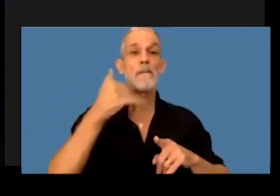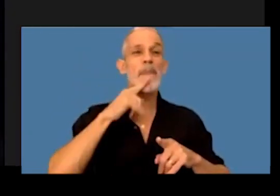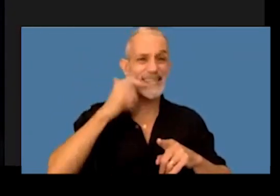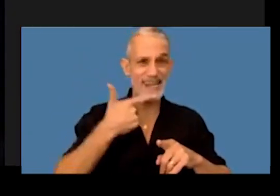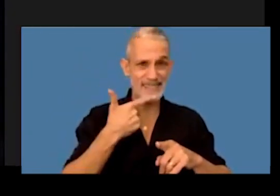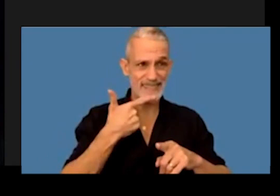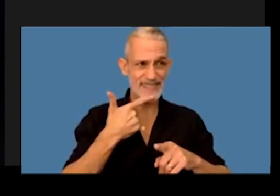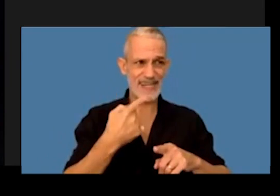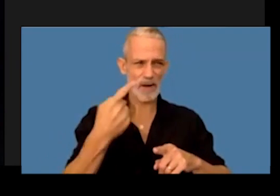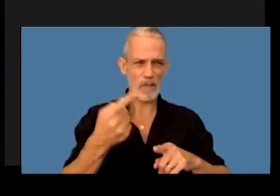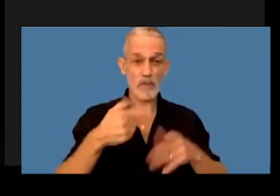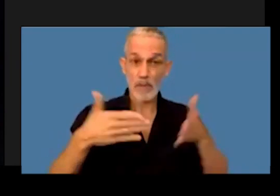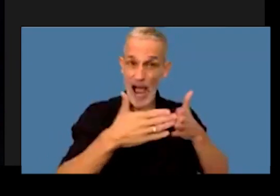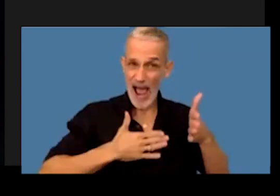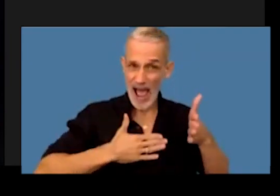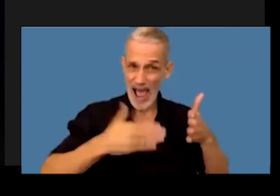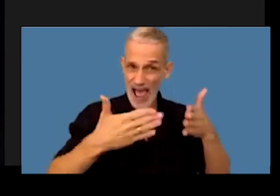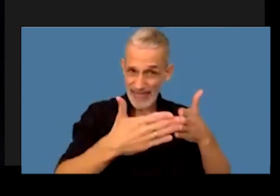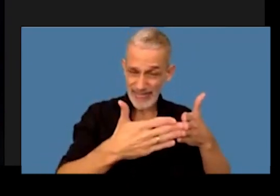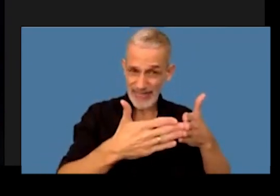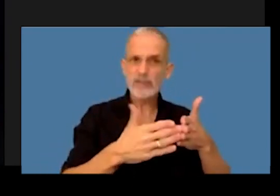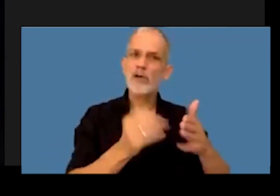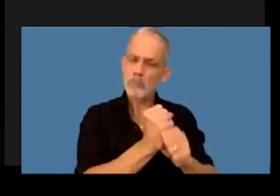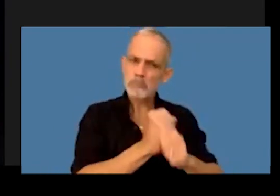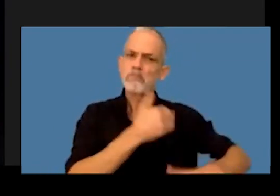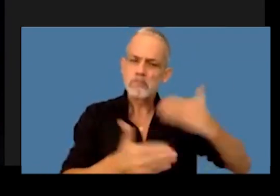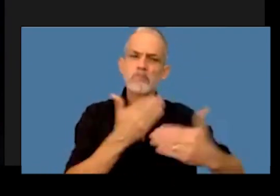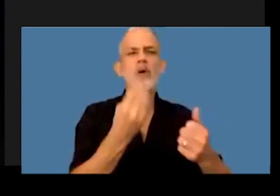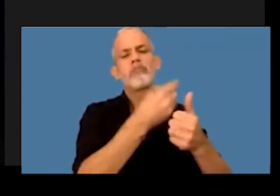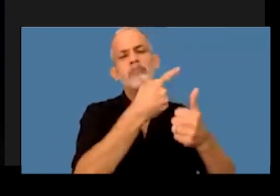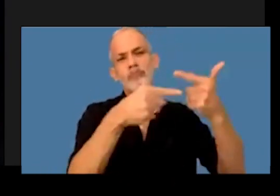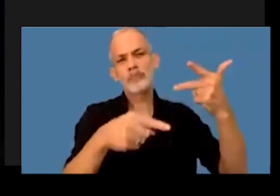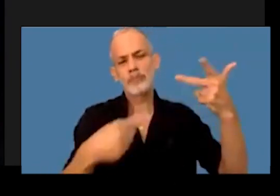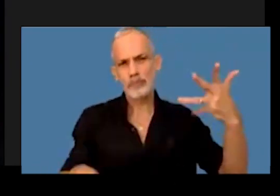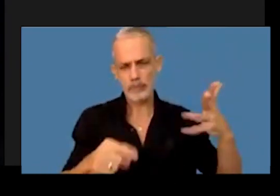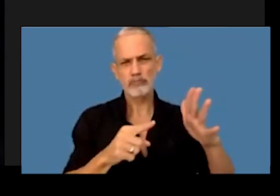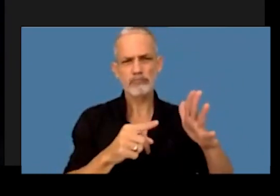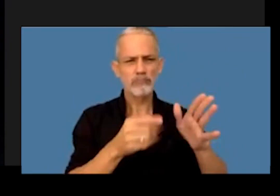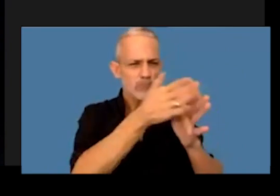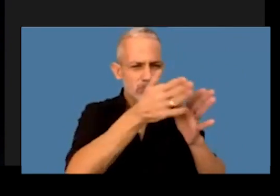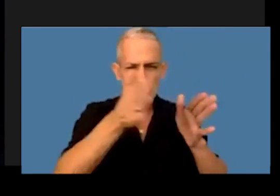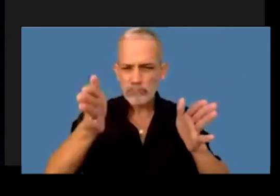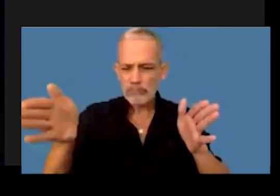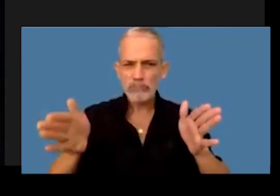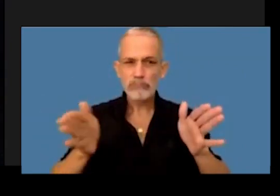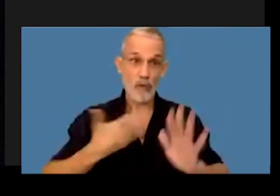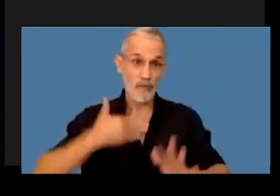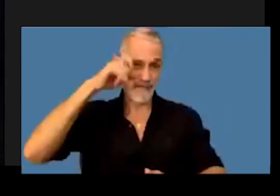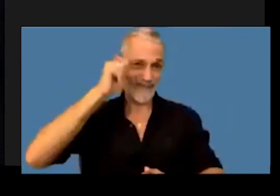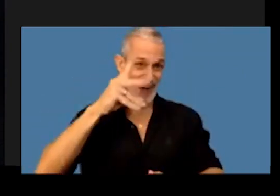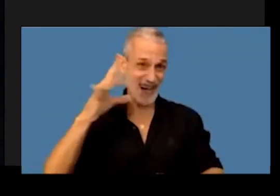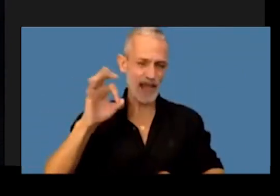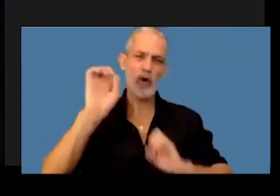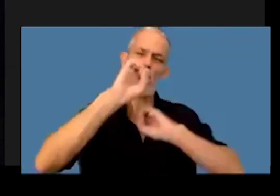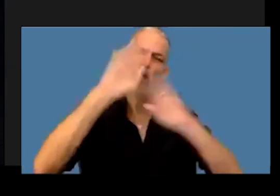Desde la agencia, obviamente, se viene trabajando en un montón de dimensiones. Digo, Fernando fue muy claro en un